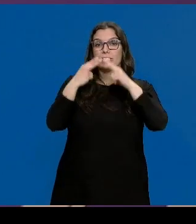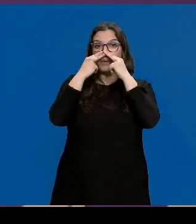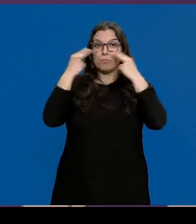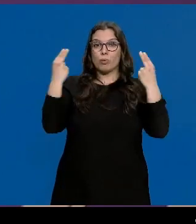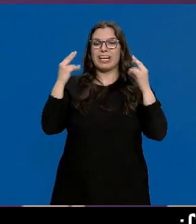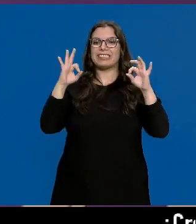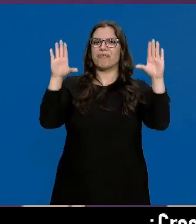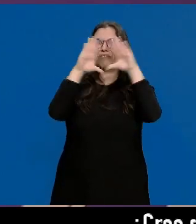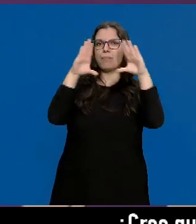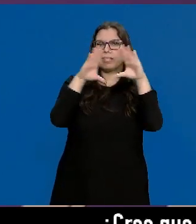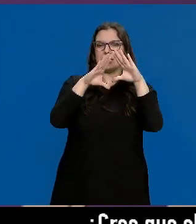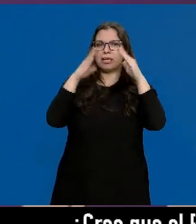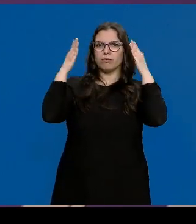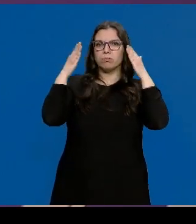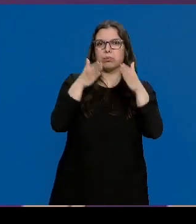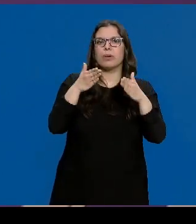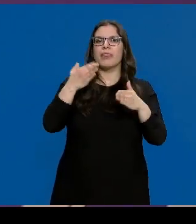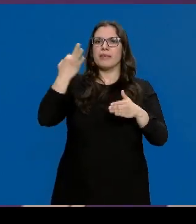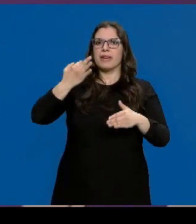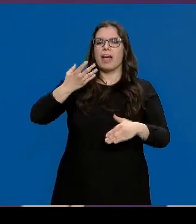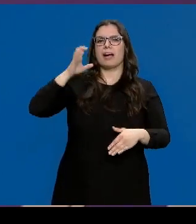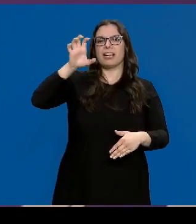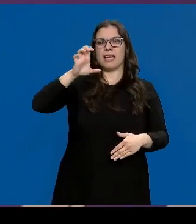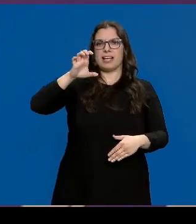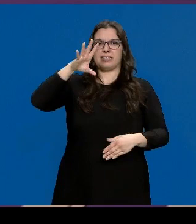públicas feministas sean una cuestión de Estado.